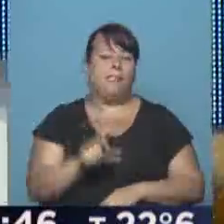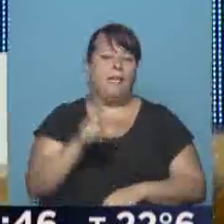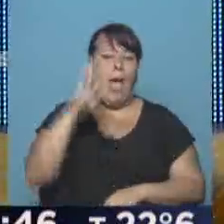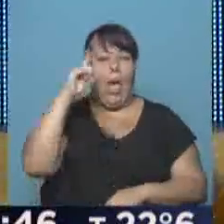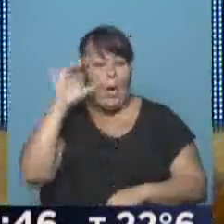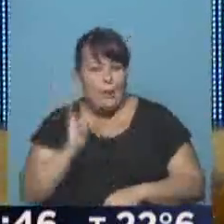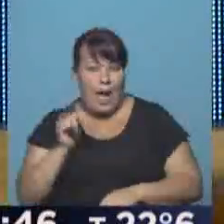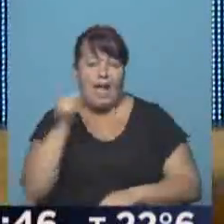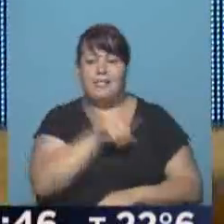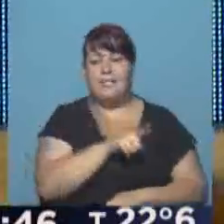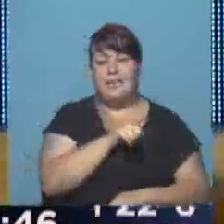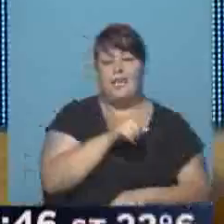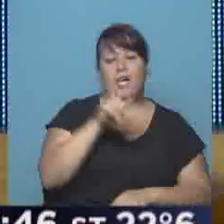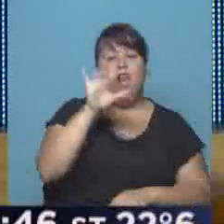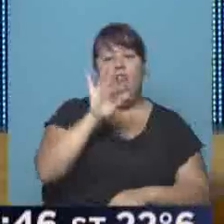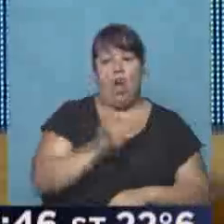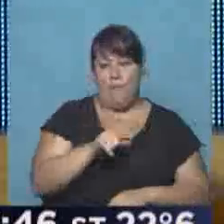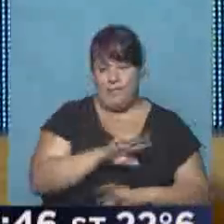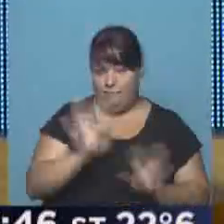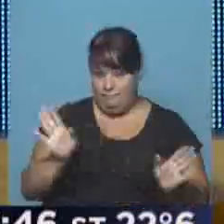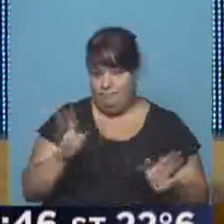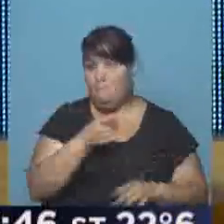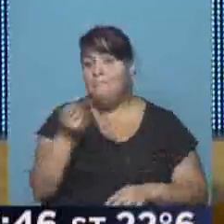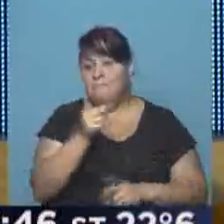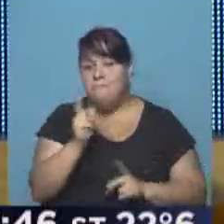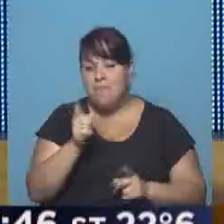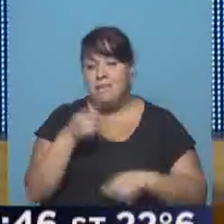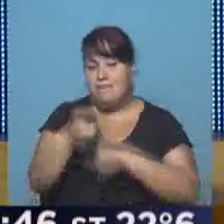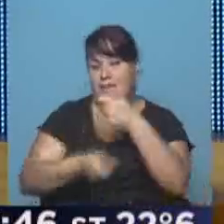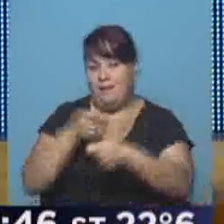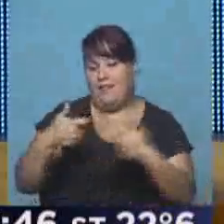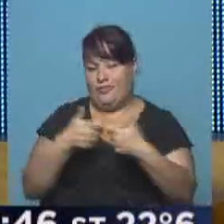Lázaro Báez y Cristóbal López, que eran los que aportaban en esa sociedad.